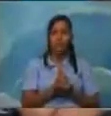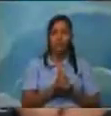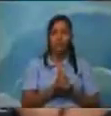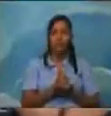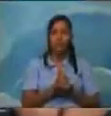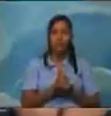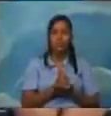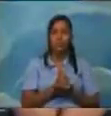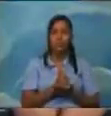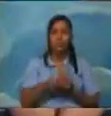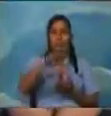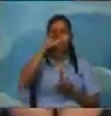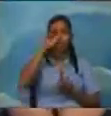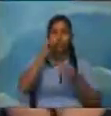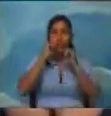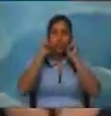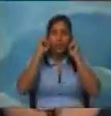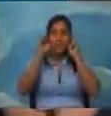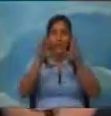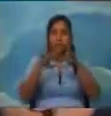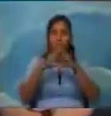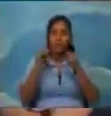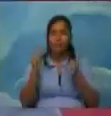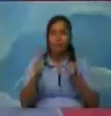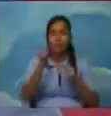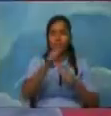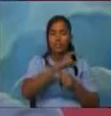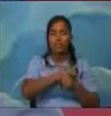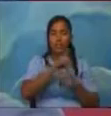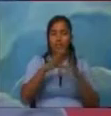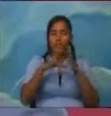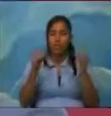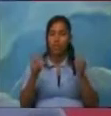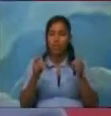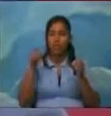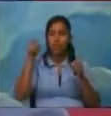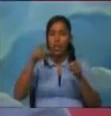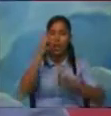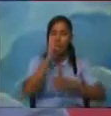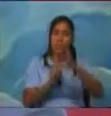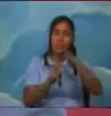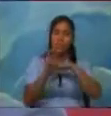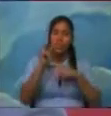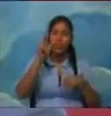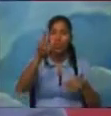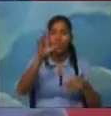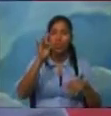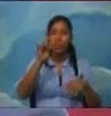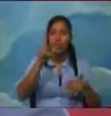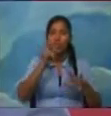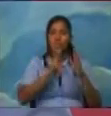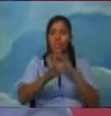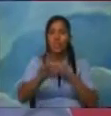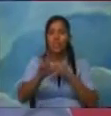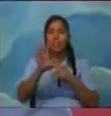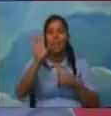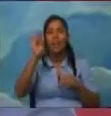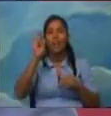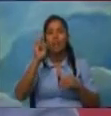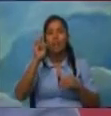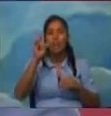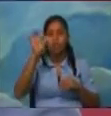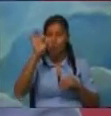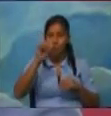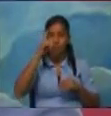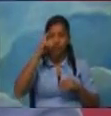Gloria a Dios. Bueno, que Dios me les bendiga, que Dios me les guarde a cada uno. Me corresponde el versículo 38 y 39. Dice: para echar